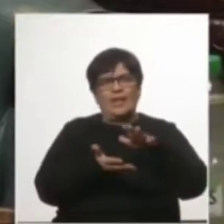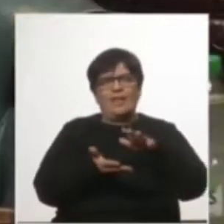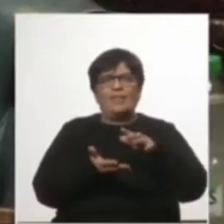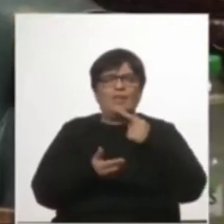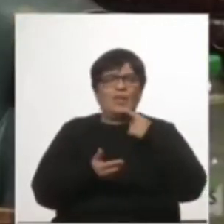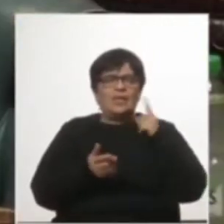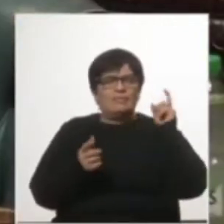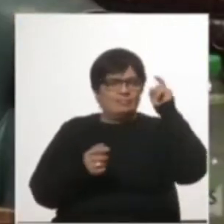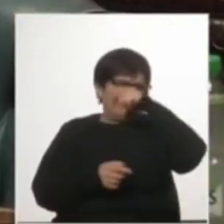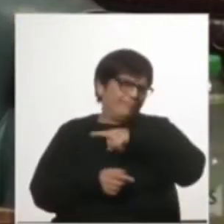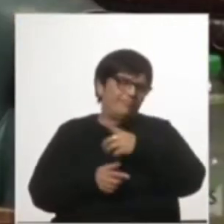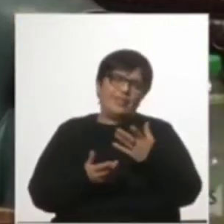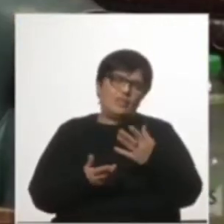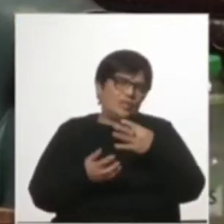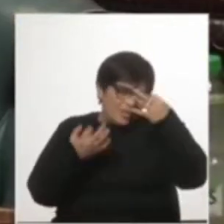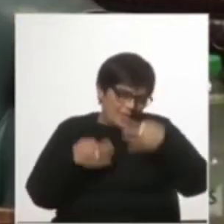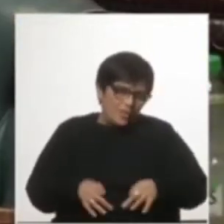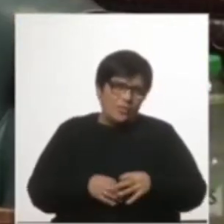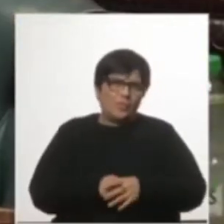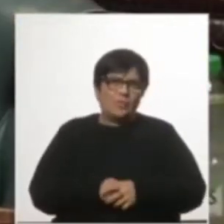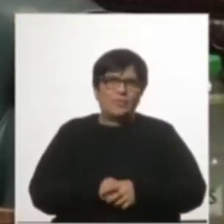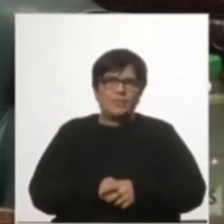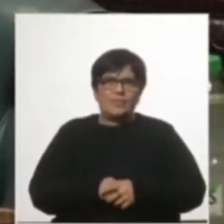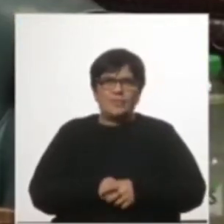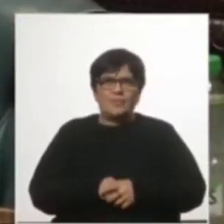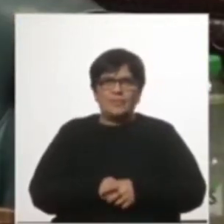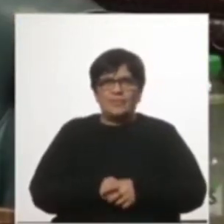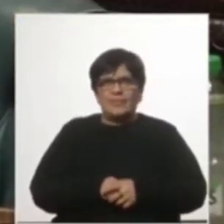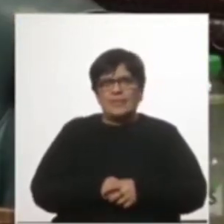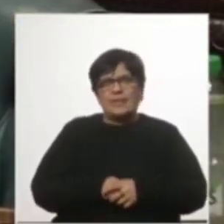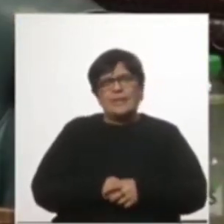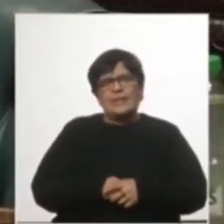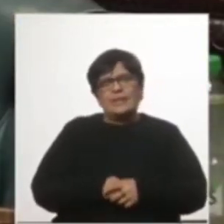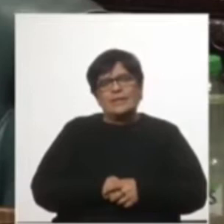es incuestionable, ¿verdad? El